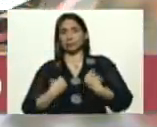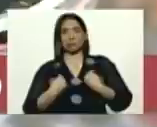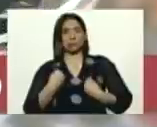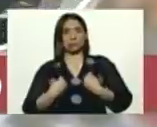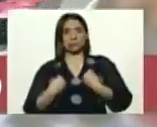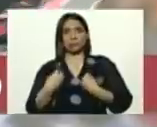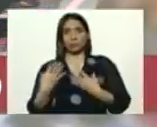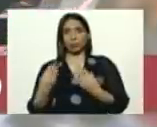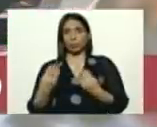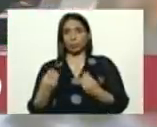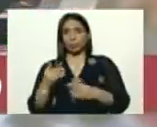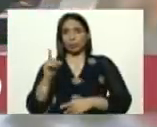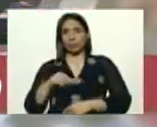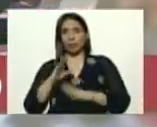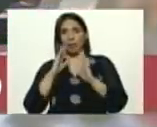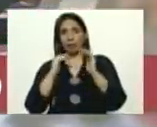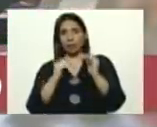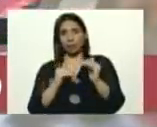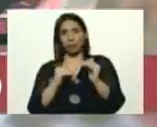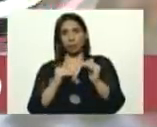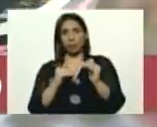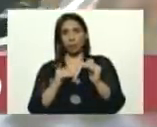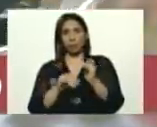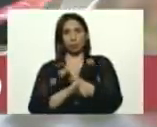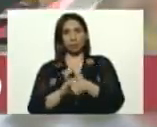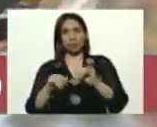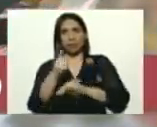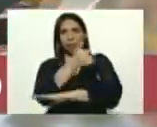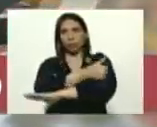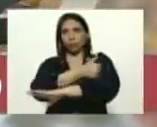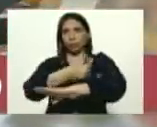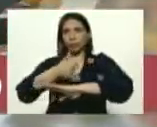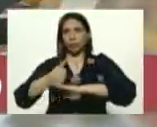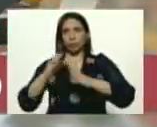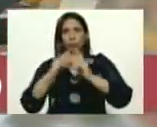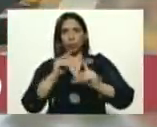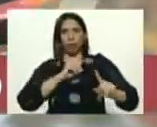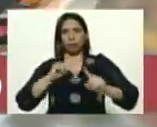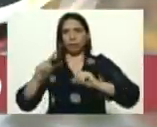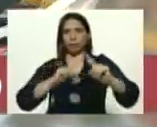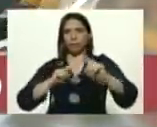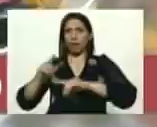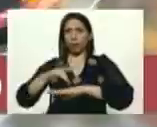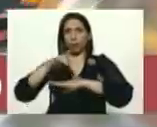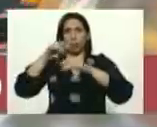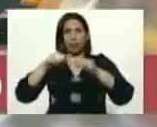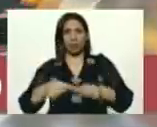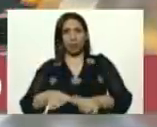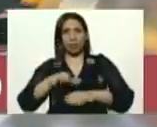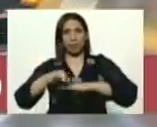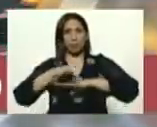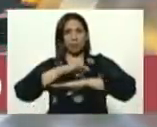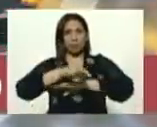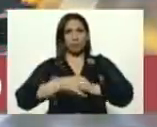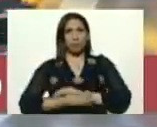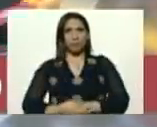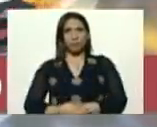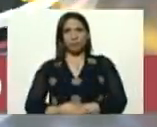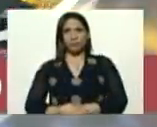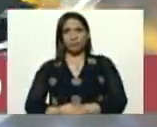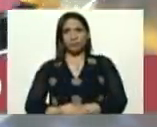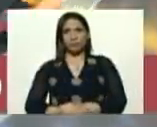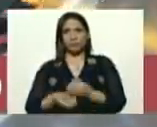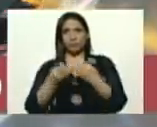y también de atención. Están todas las autoridades activadas, toque de queda en los municipios.